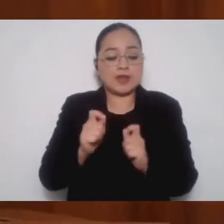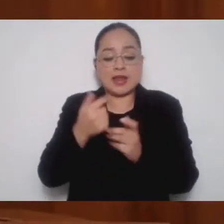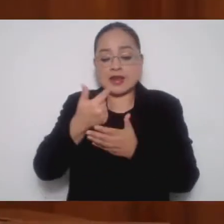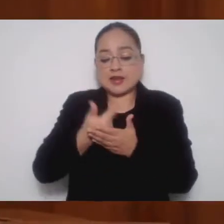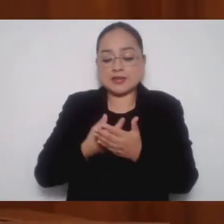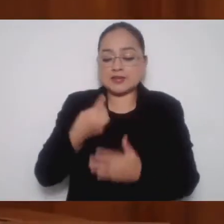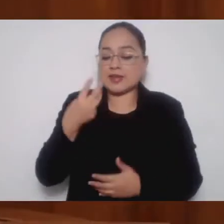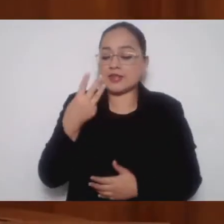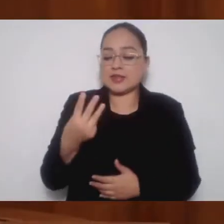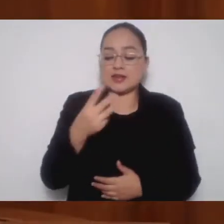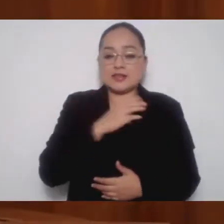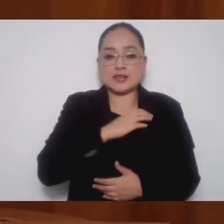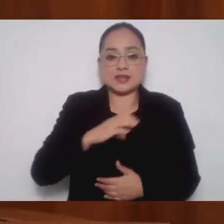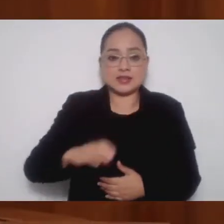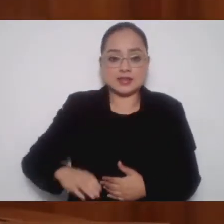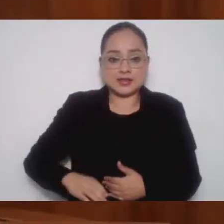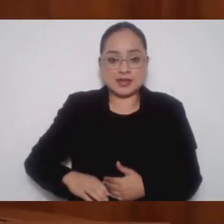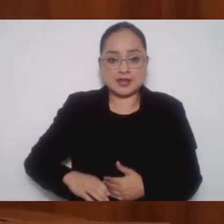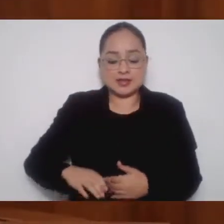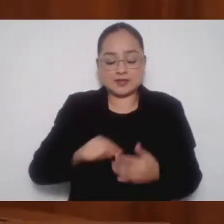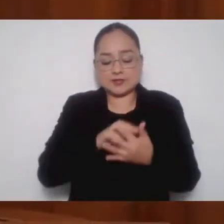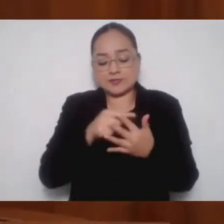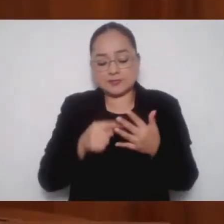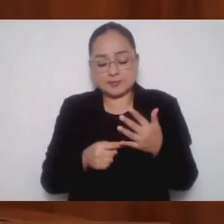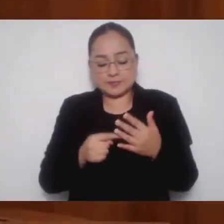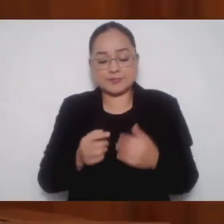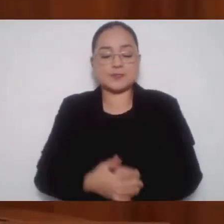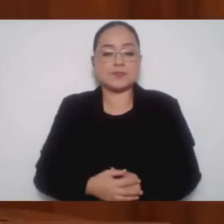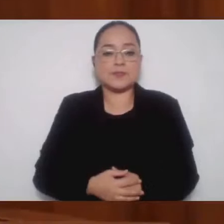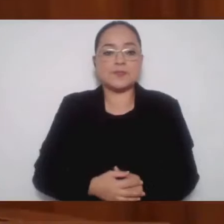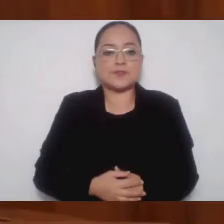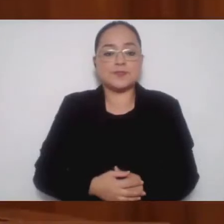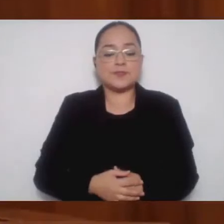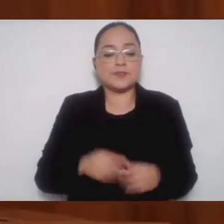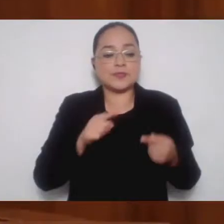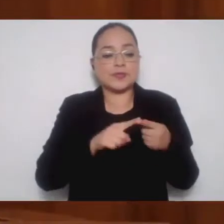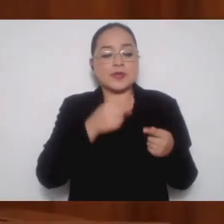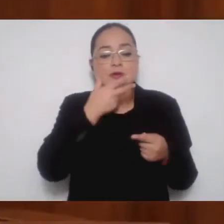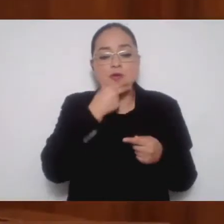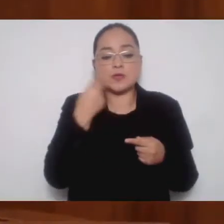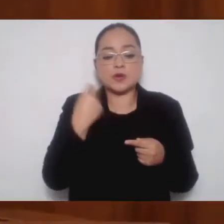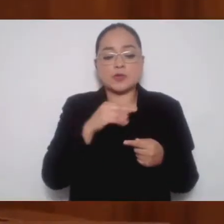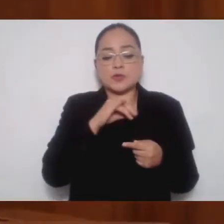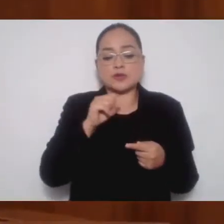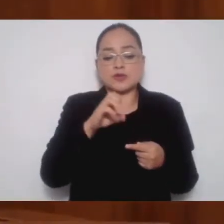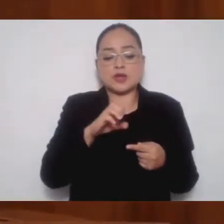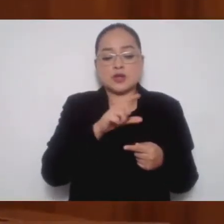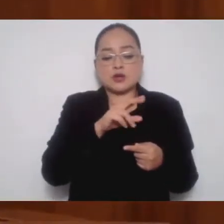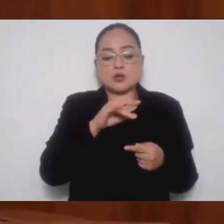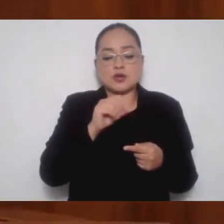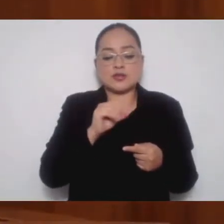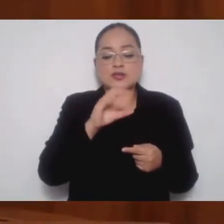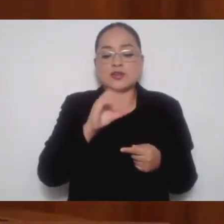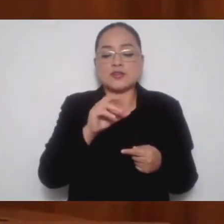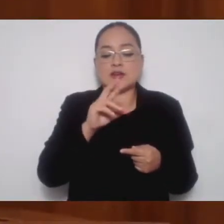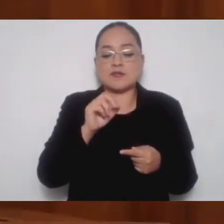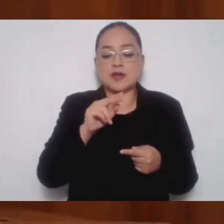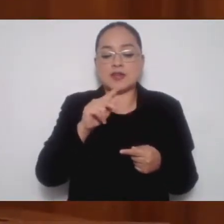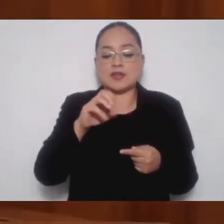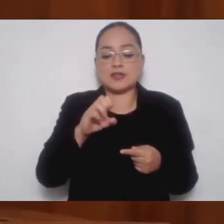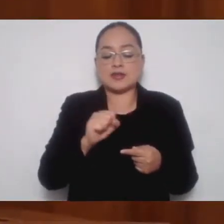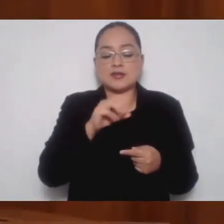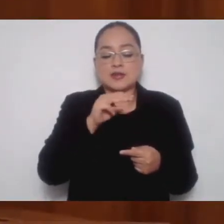terna de candidatos en los siguientes términos: ciudadano José Luis